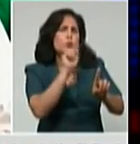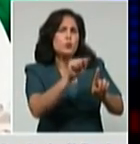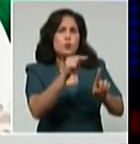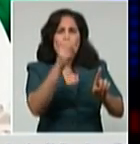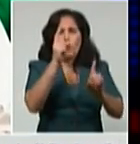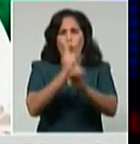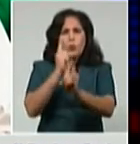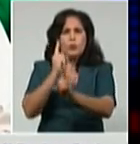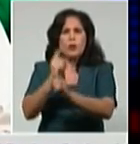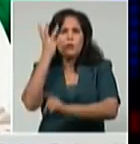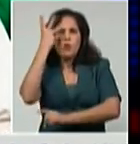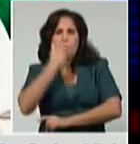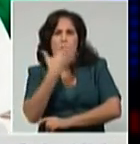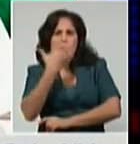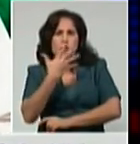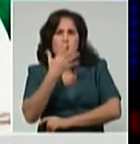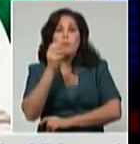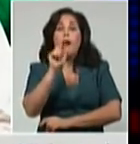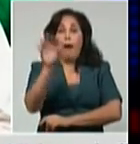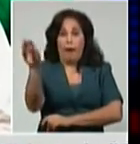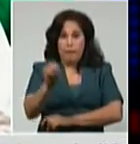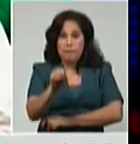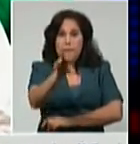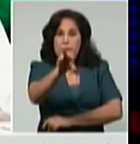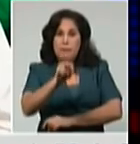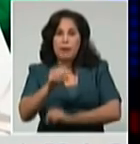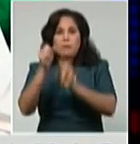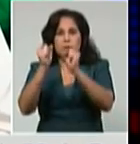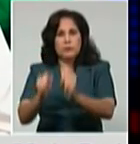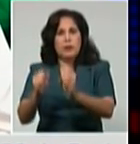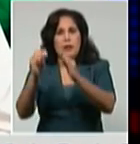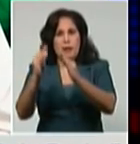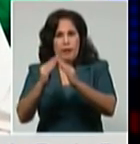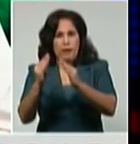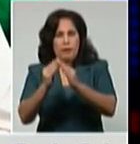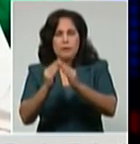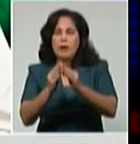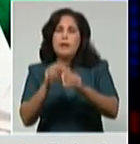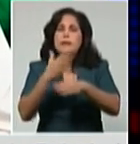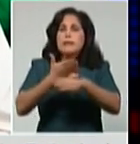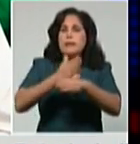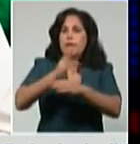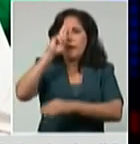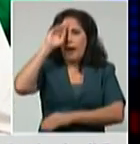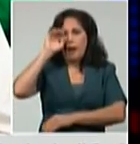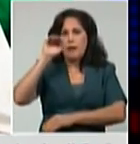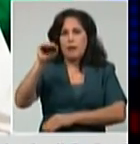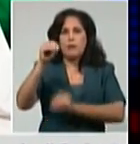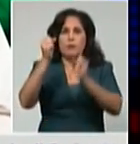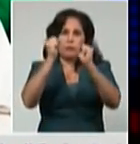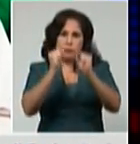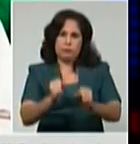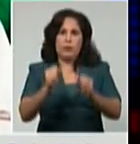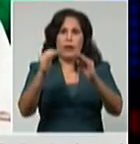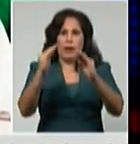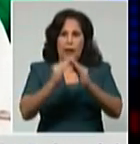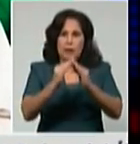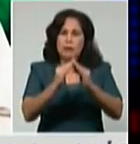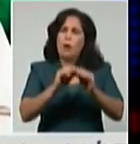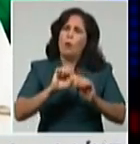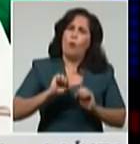lo estoy diciendo, no está en la calle, está en ingreso domiciliario y como ingreso tiene que permanecer en